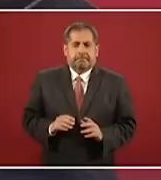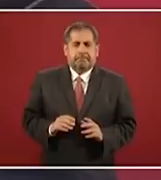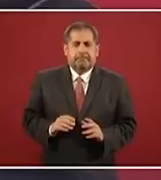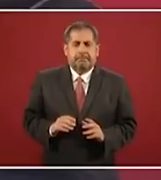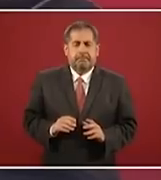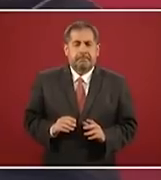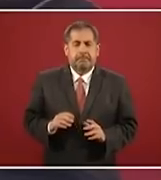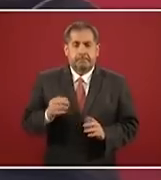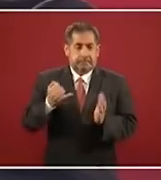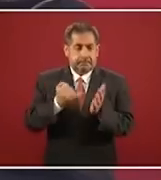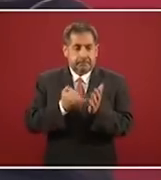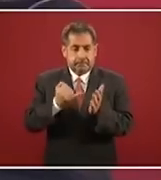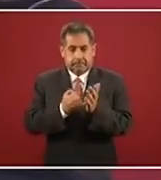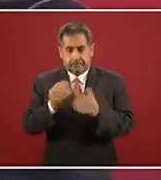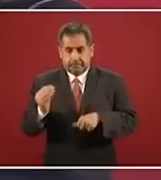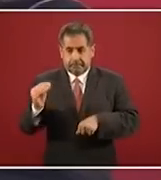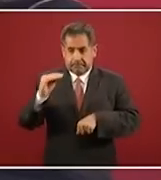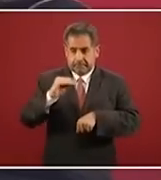impuestos